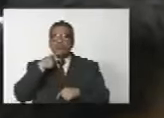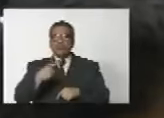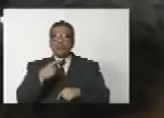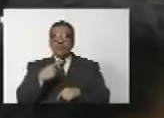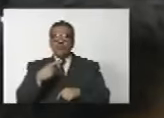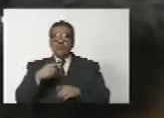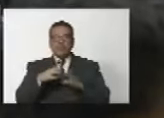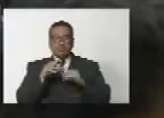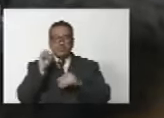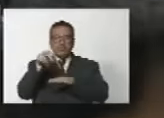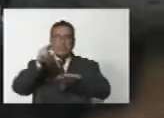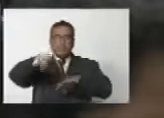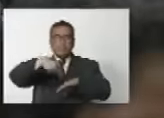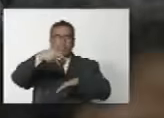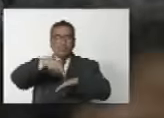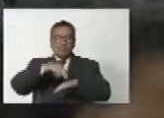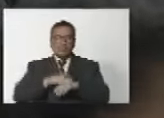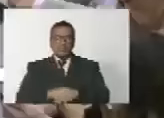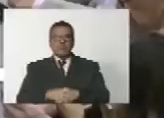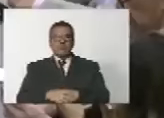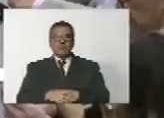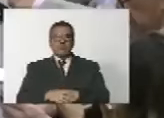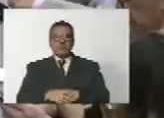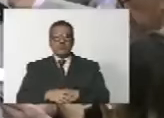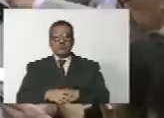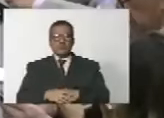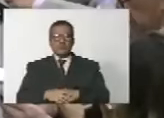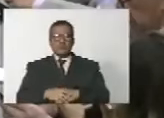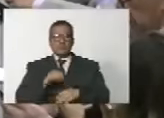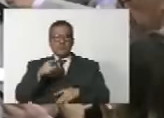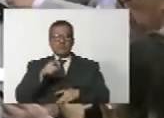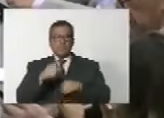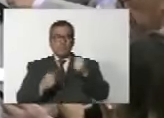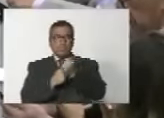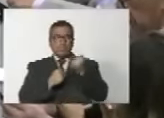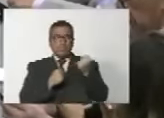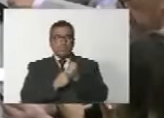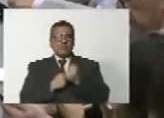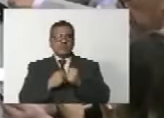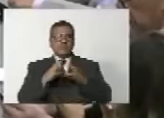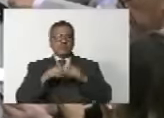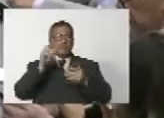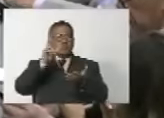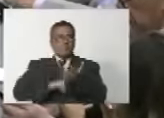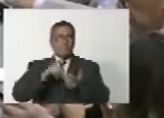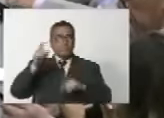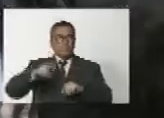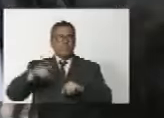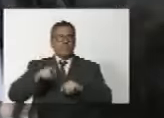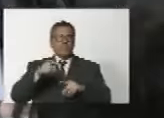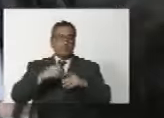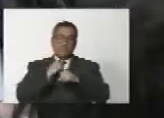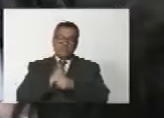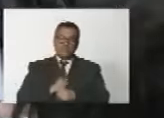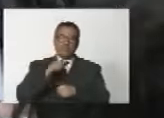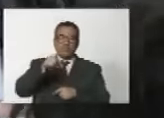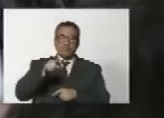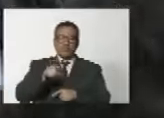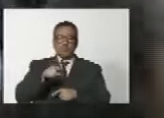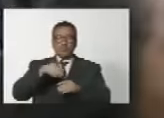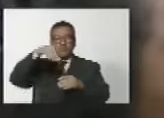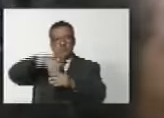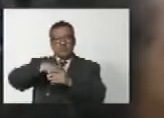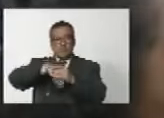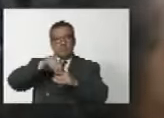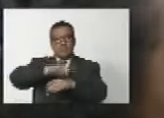a esta honorable Asamblea Nacional el respaldo, la aprobación requerida y esperemos que sea una